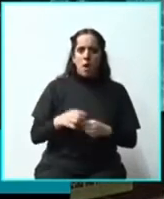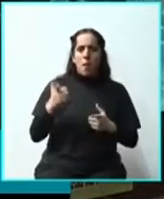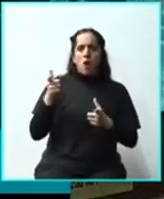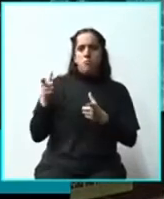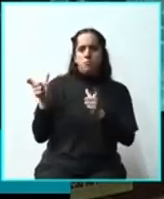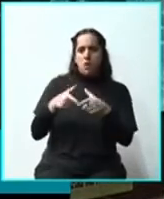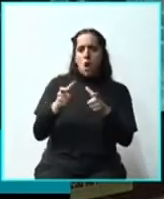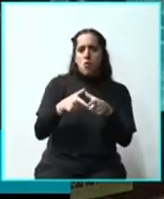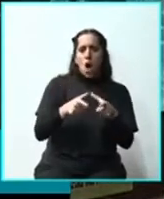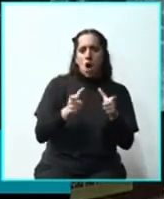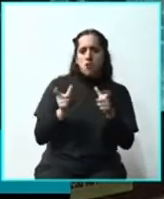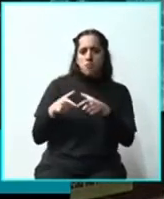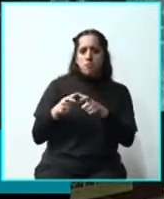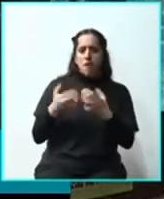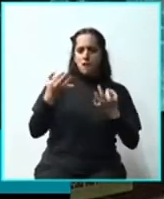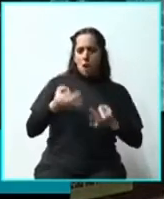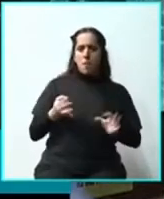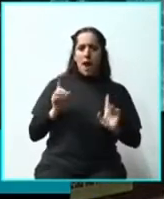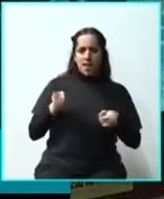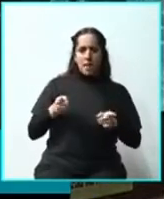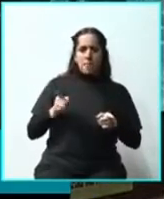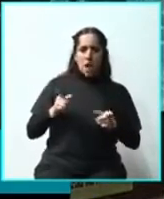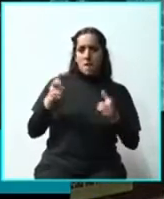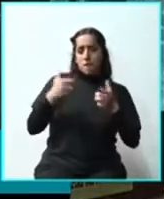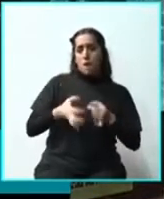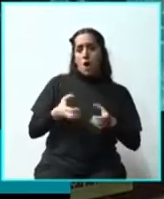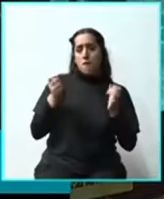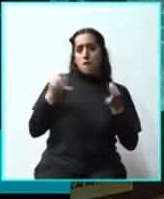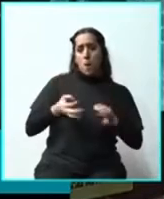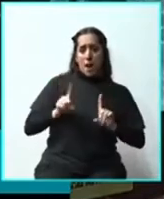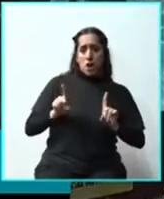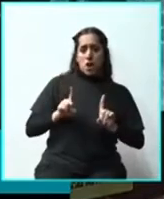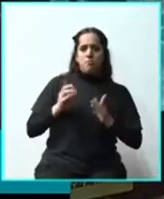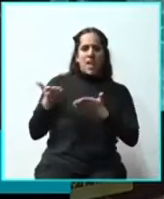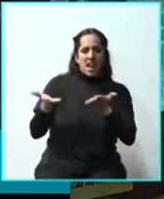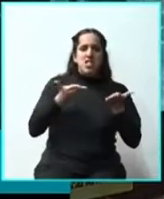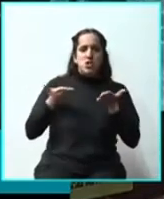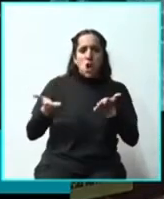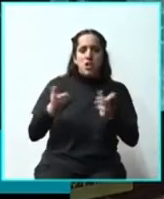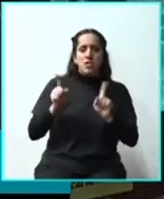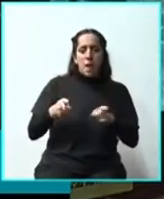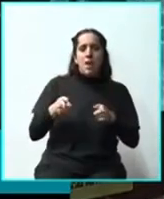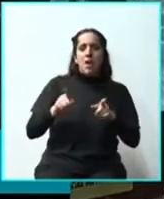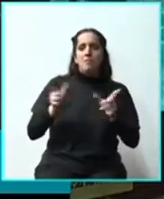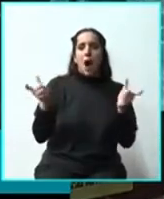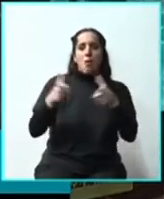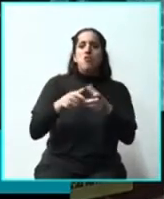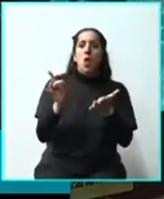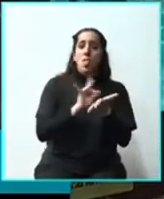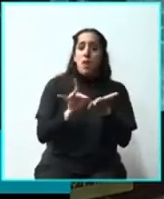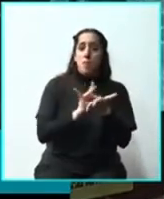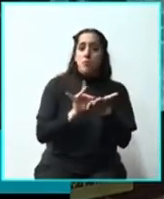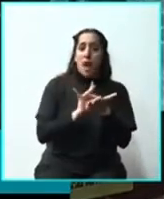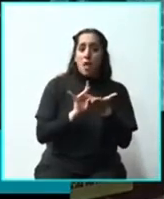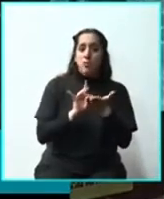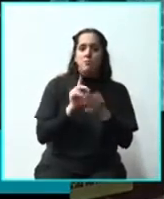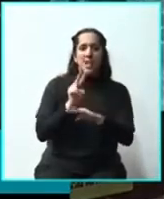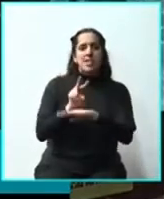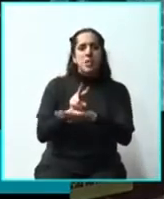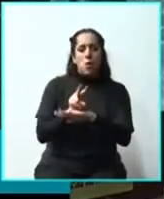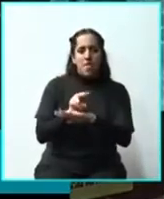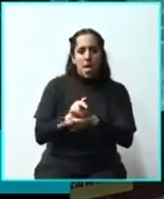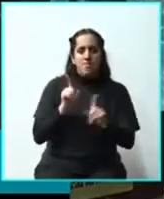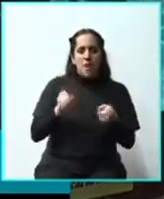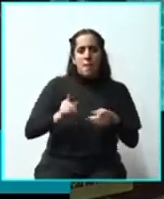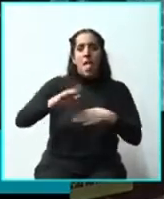después reuniones formales de asesores y después en una reunión de diputados de la Comisión de Seguridad y